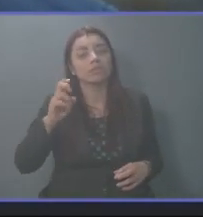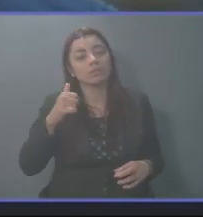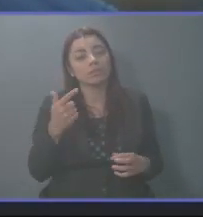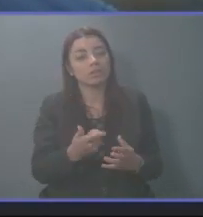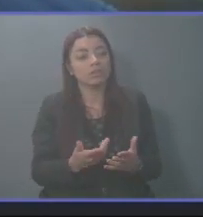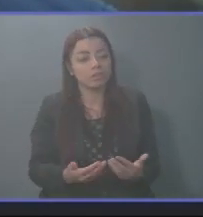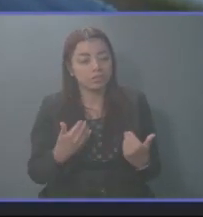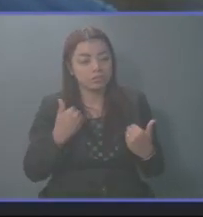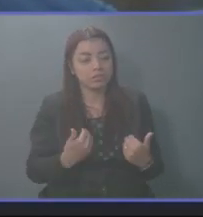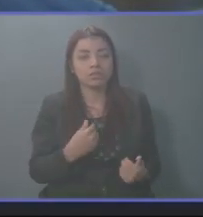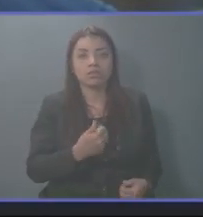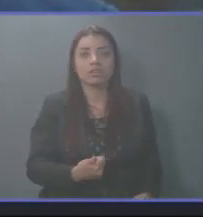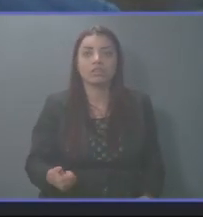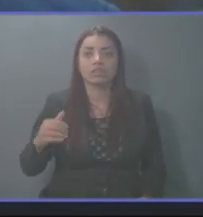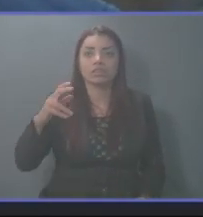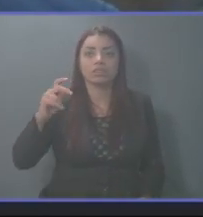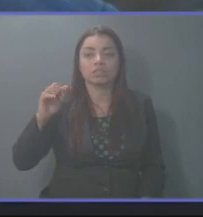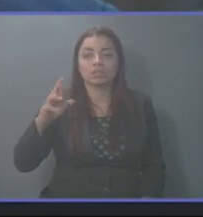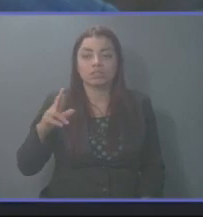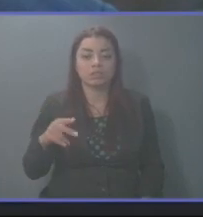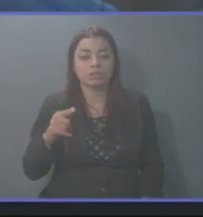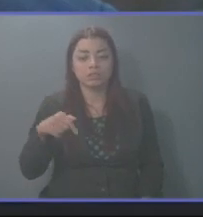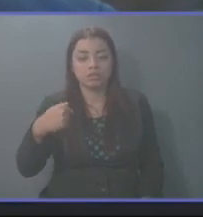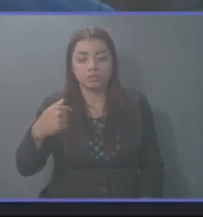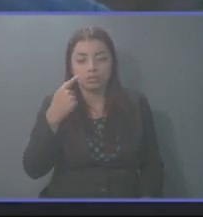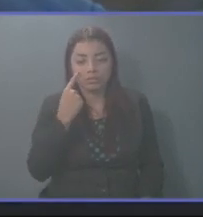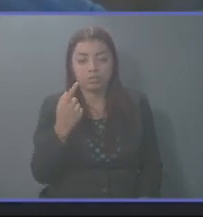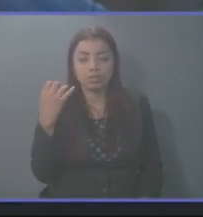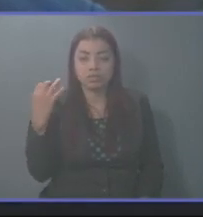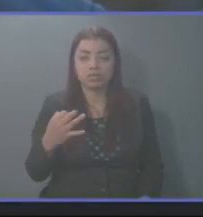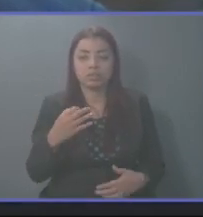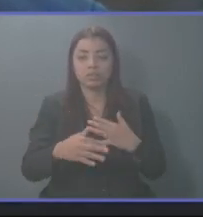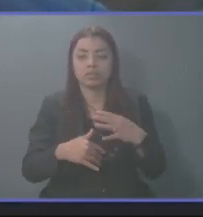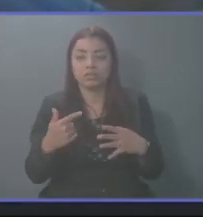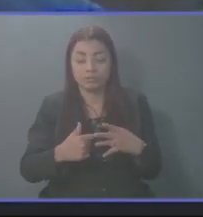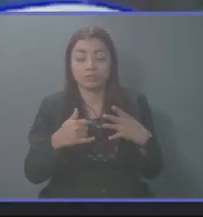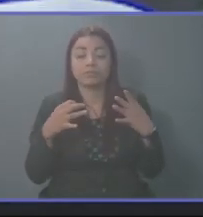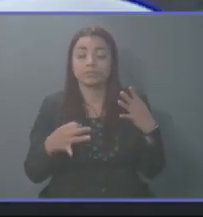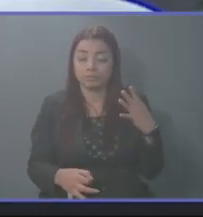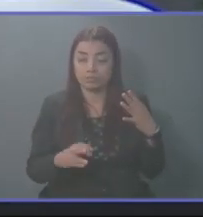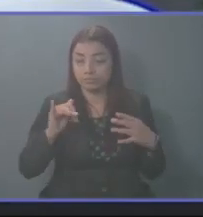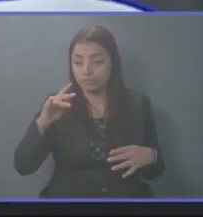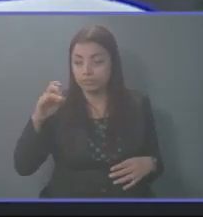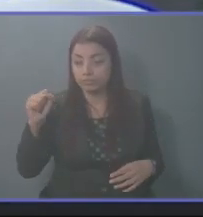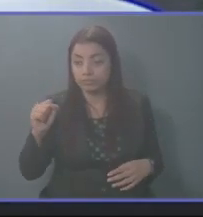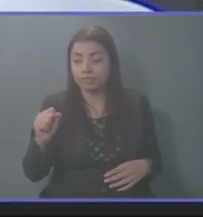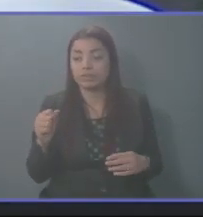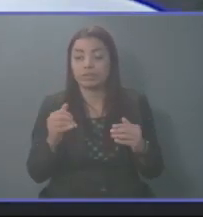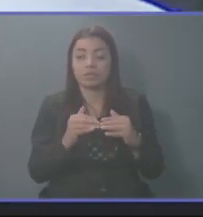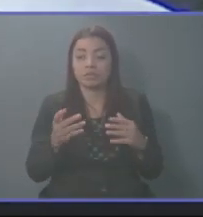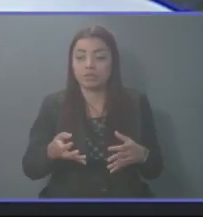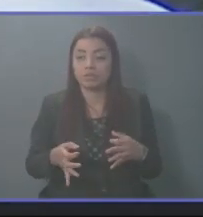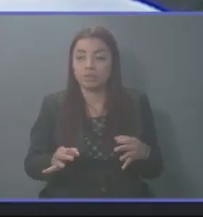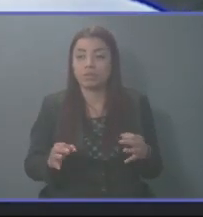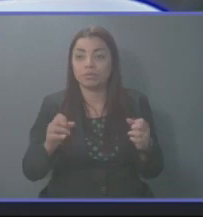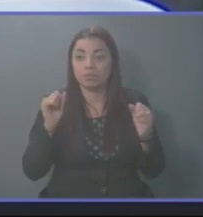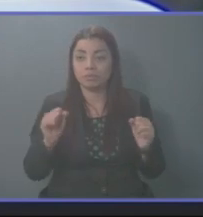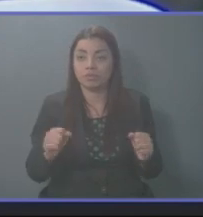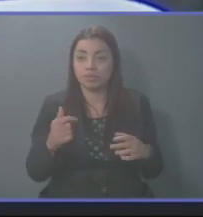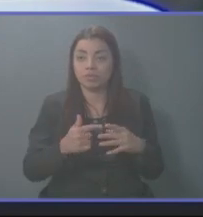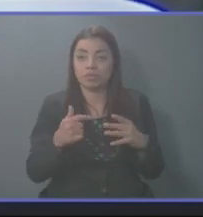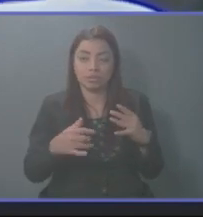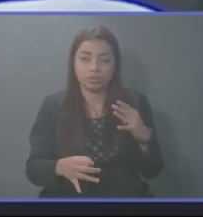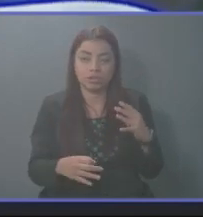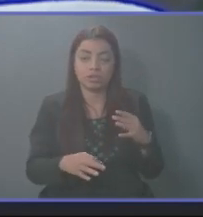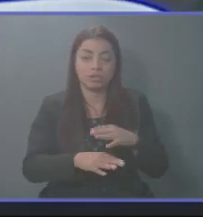derechos del Centro Nacional de Registro, siempre que estos deban ser pagados por ley por el INDES. De igual manera, se acepta incorporar en el